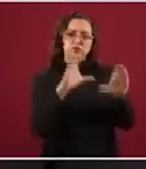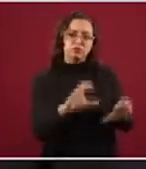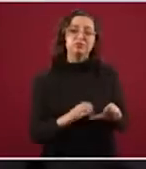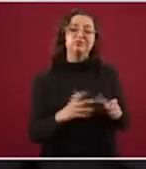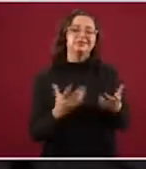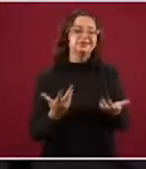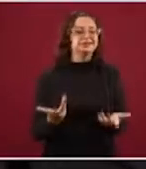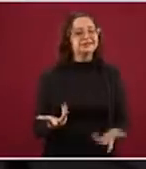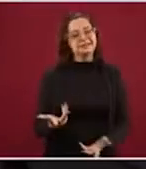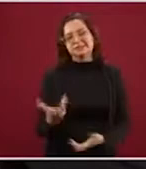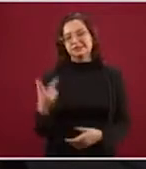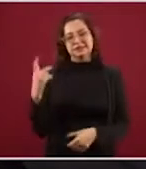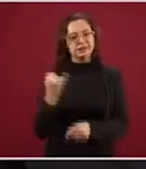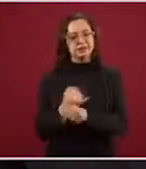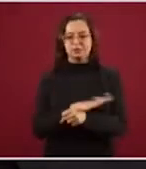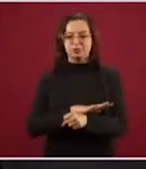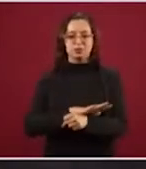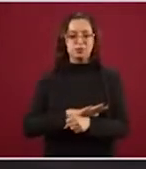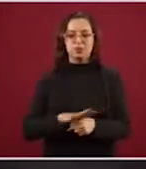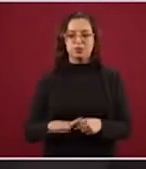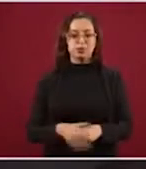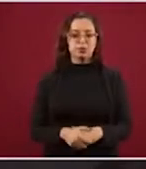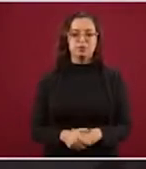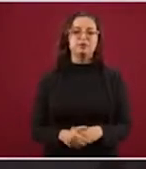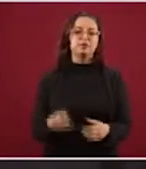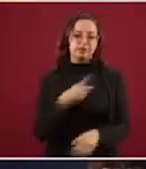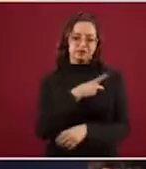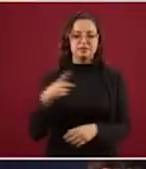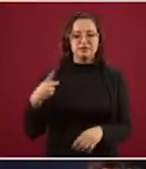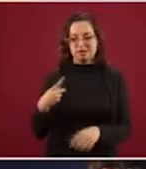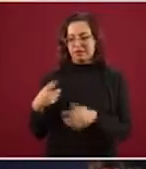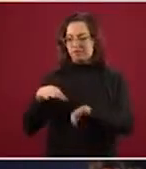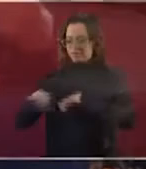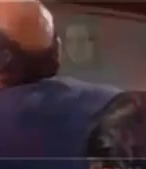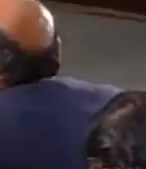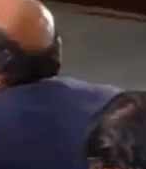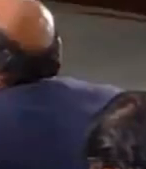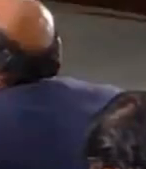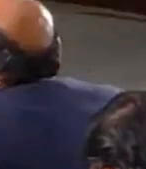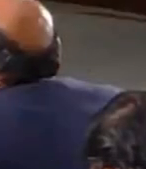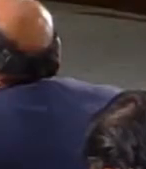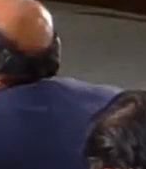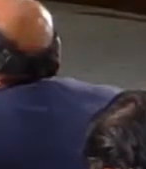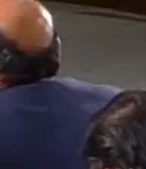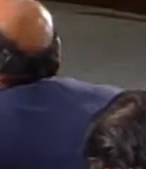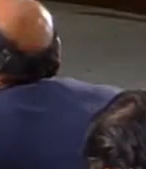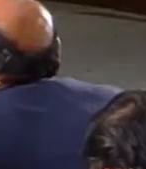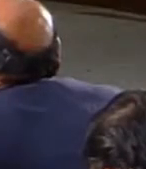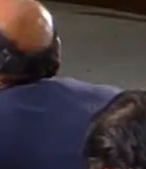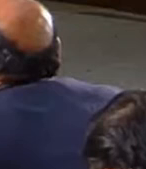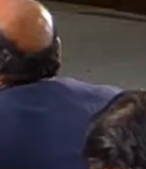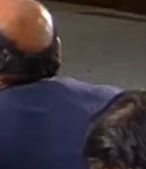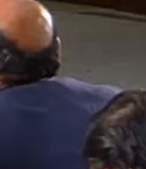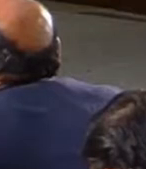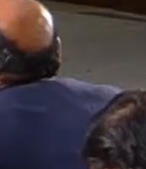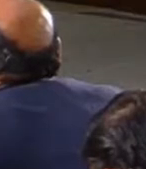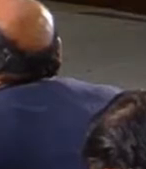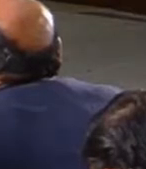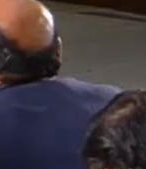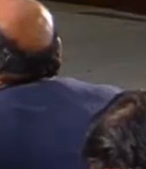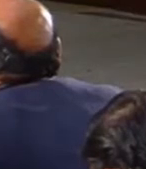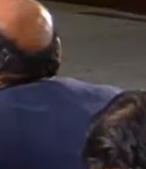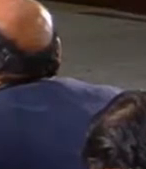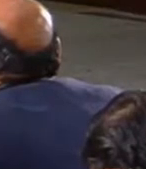necesitamos que haya crecimiento para que se generen empleos y